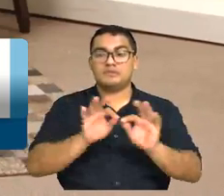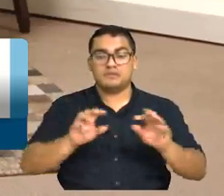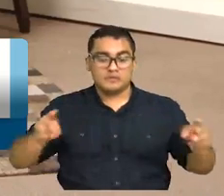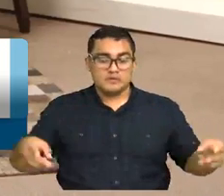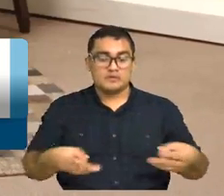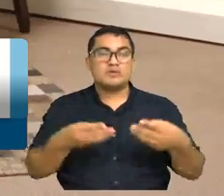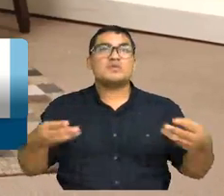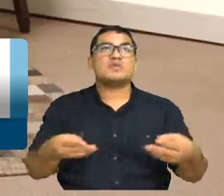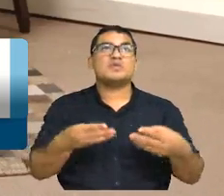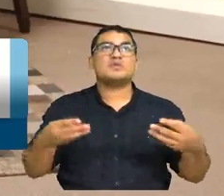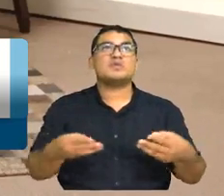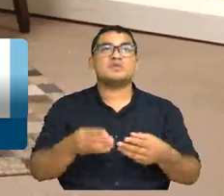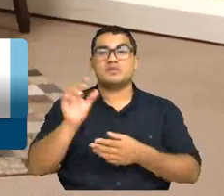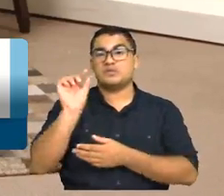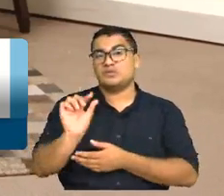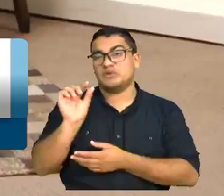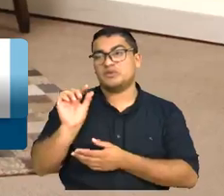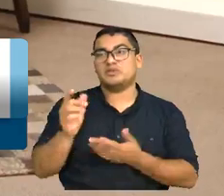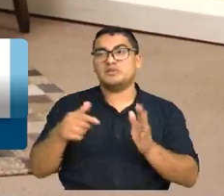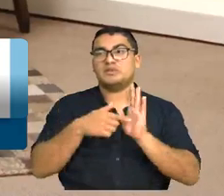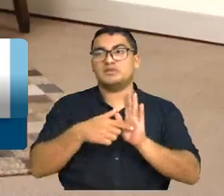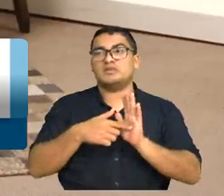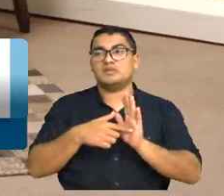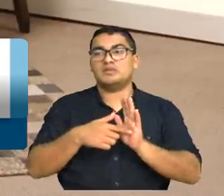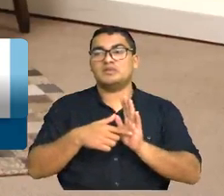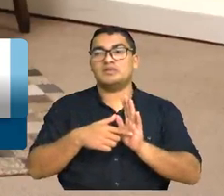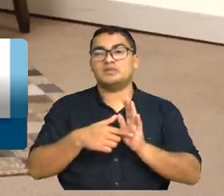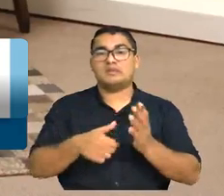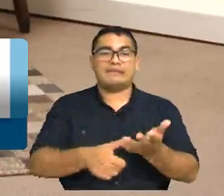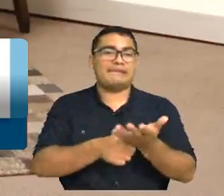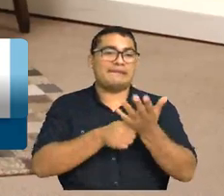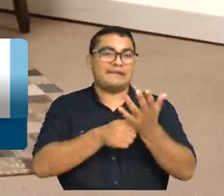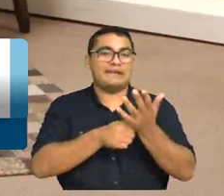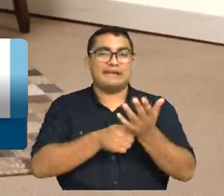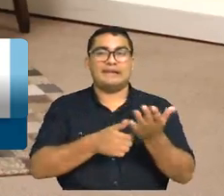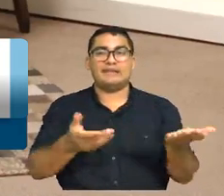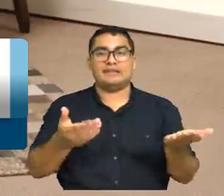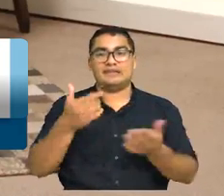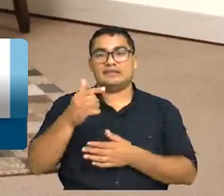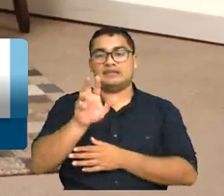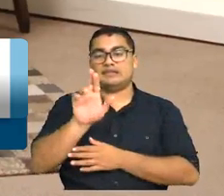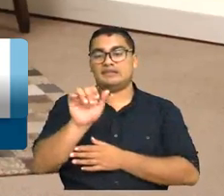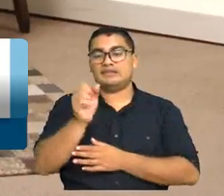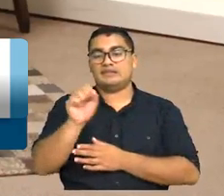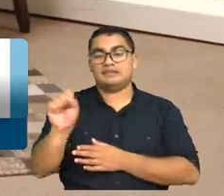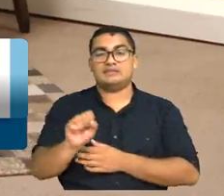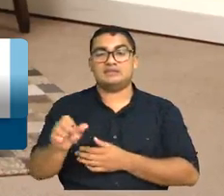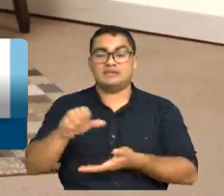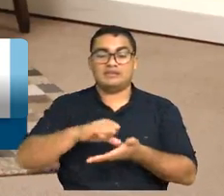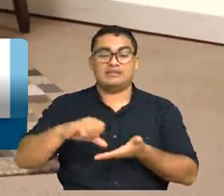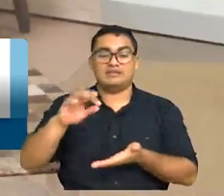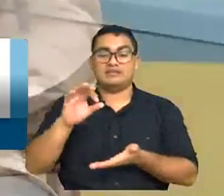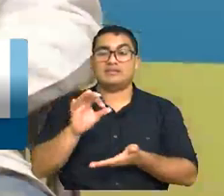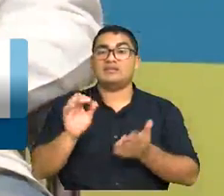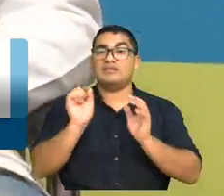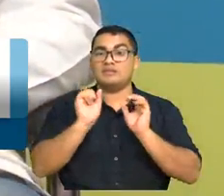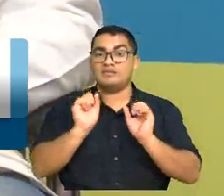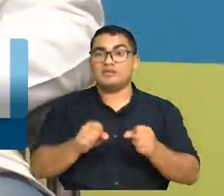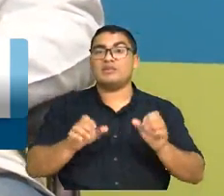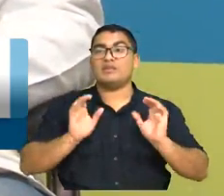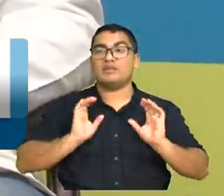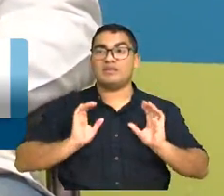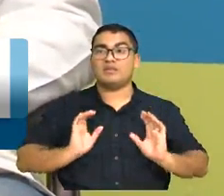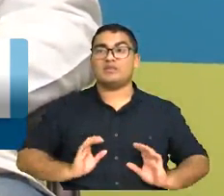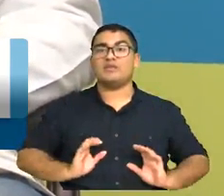leves. Lo que pasa es que el metabolismo, al aumentar con lo que son las carnes o con la grasa, hace que el mecanismo trabaje, el mecanismo interno del